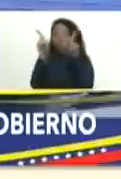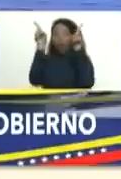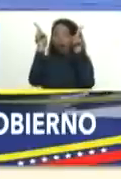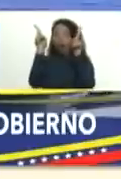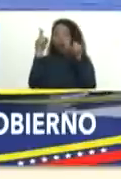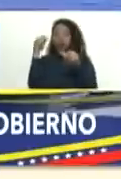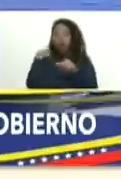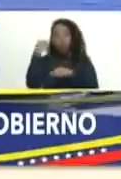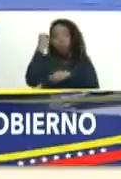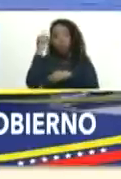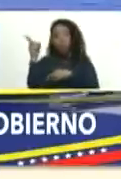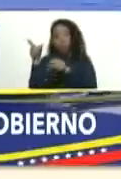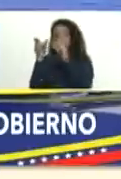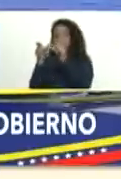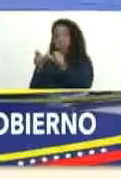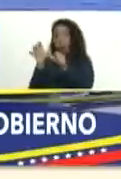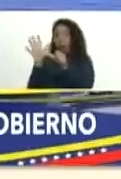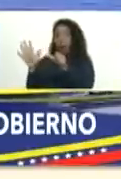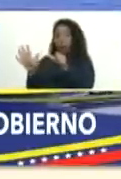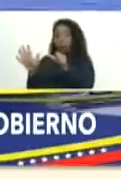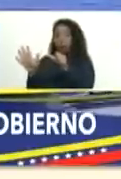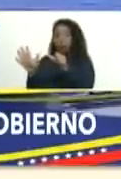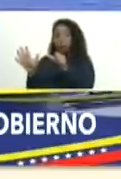quedado allí,